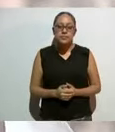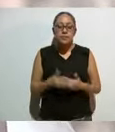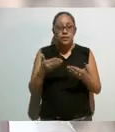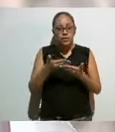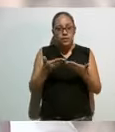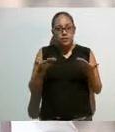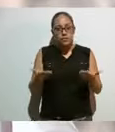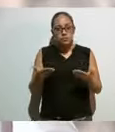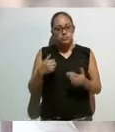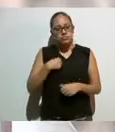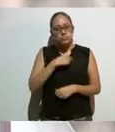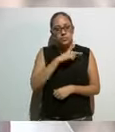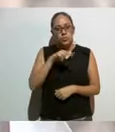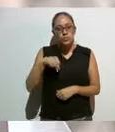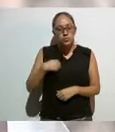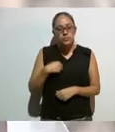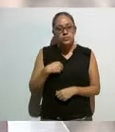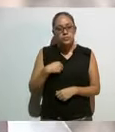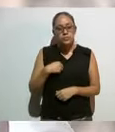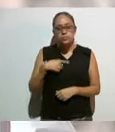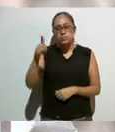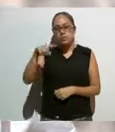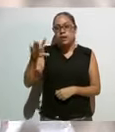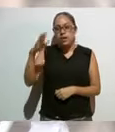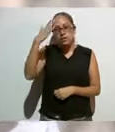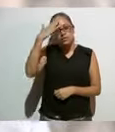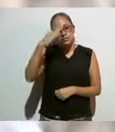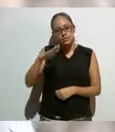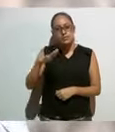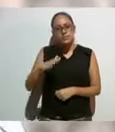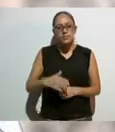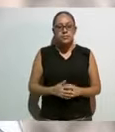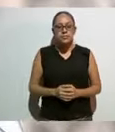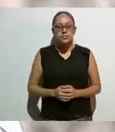Ahora nosotros, como ustedes saben,